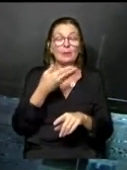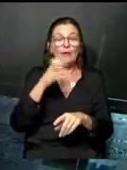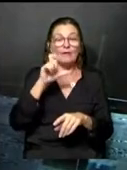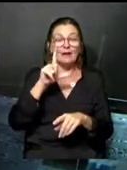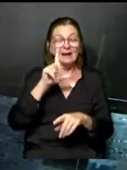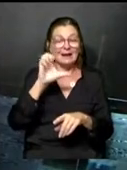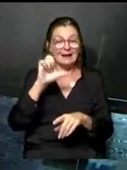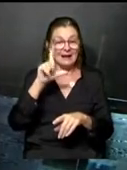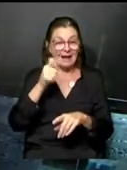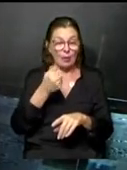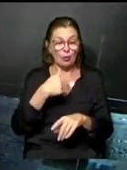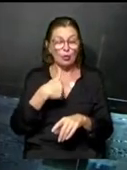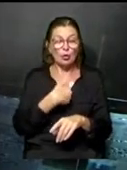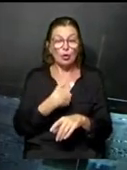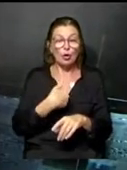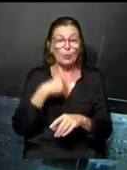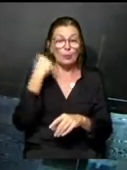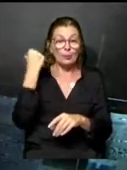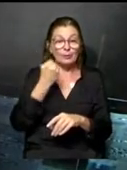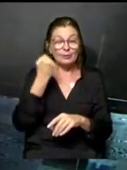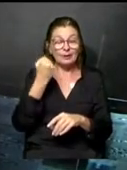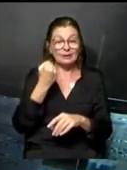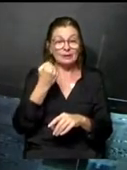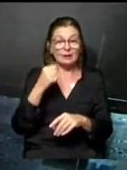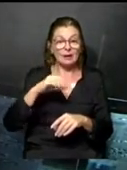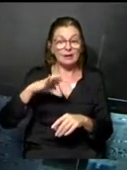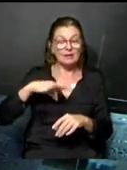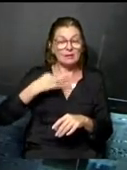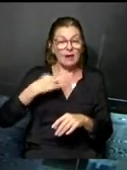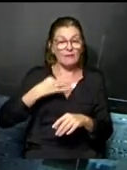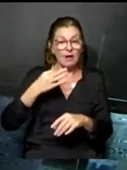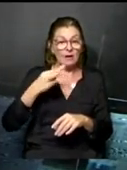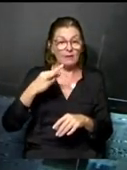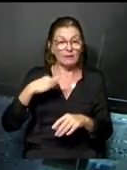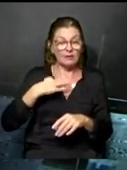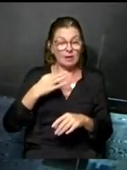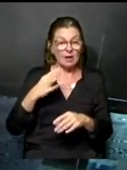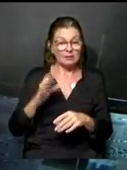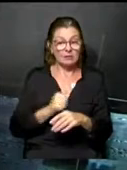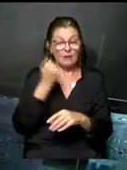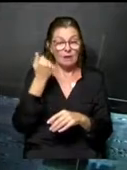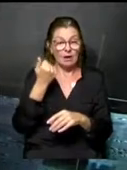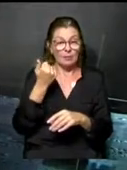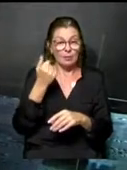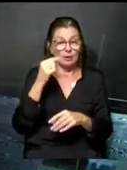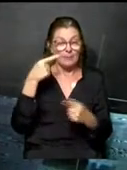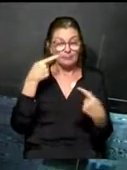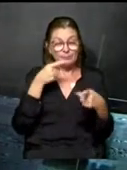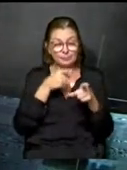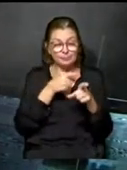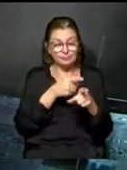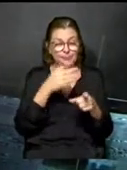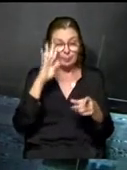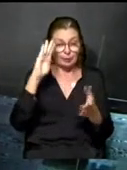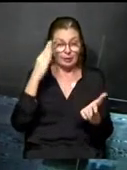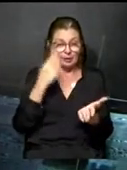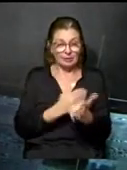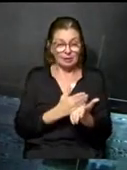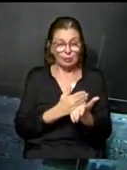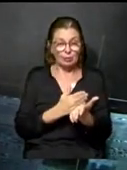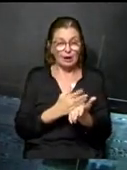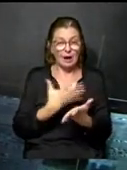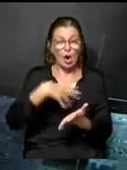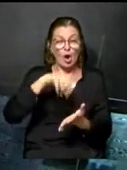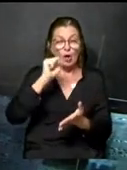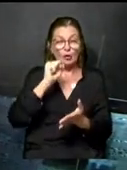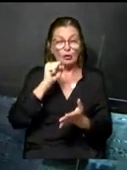rol fundamental a la hora de salvar vidas que eran perseguidas por las dictaduras, entre otras cosas, bueno, logró